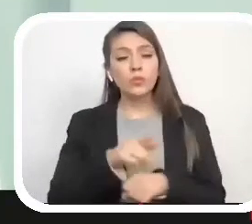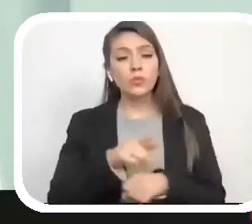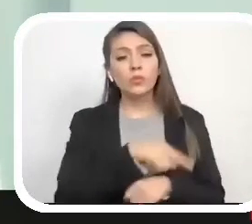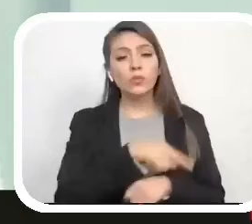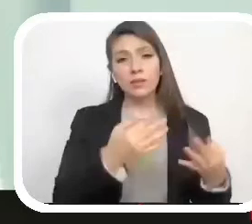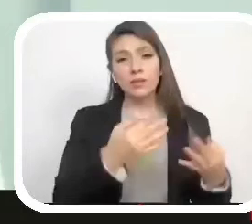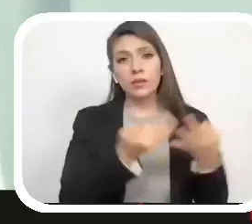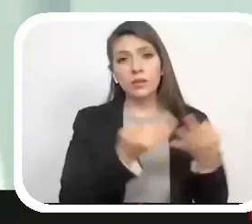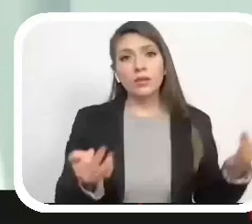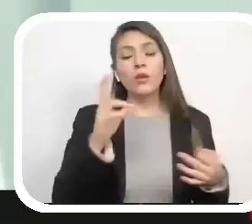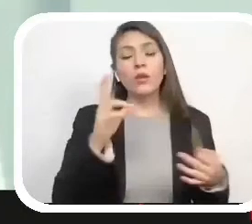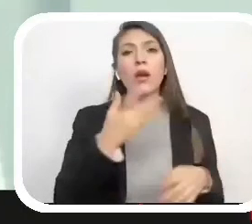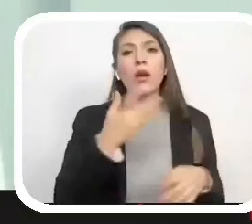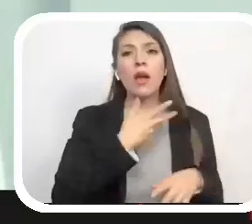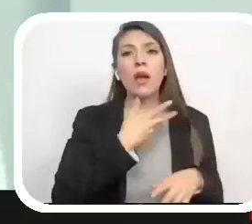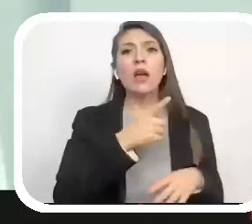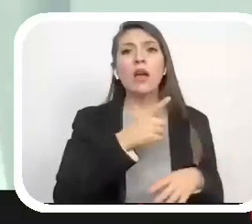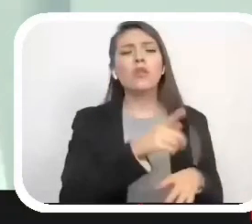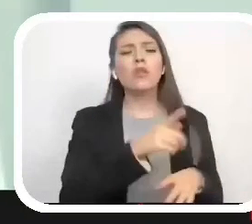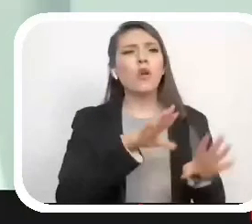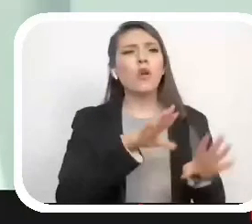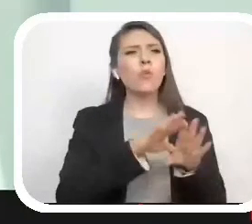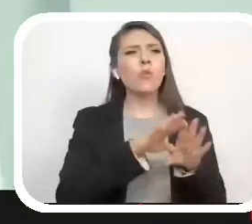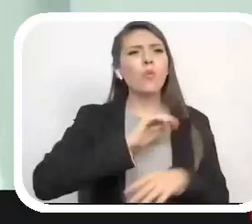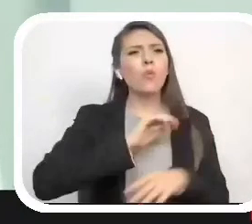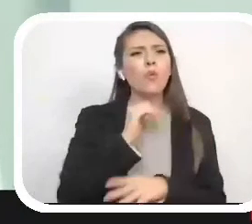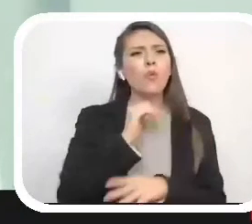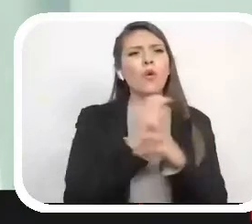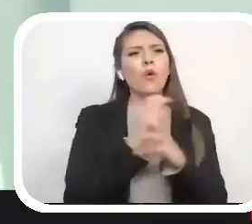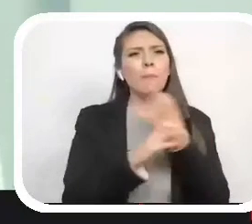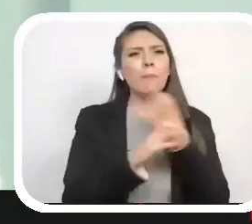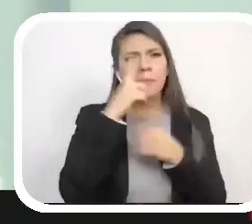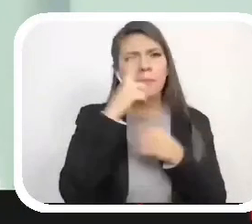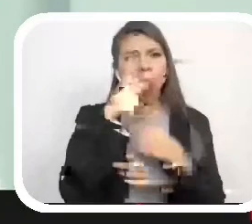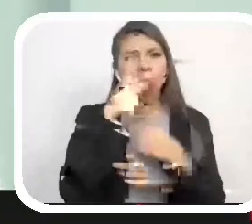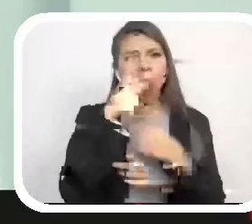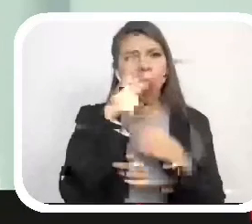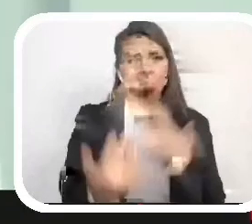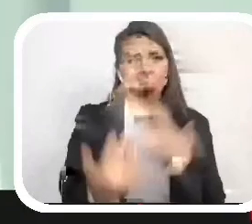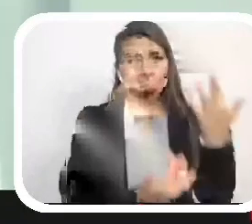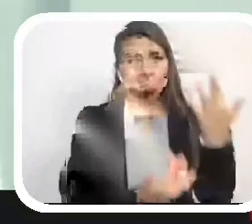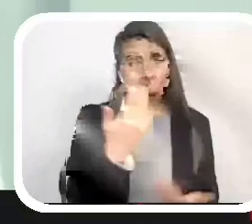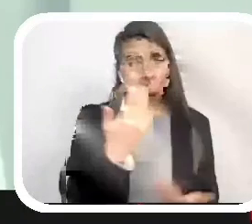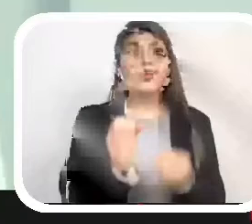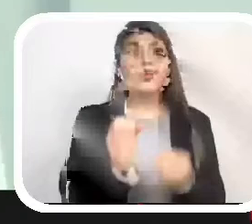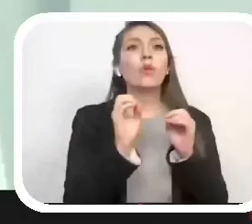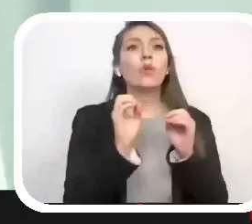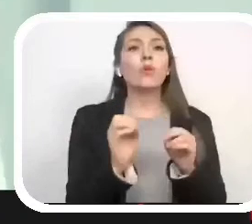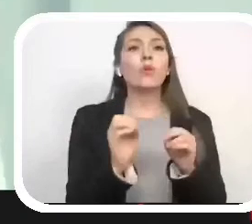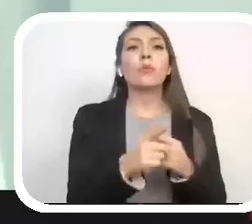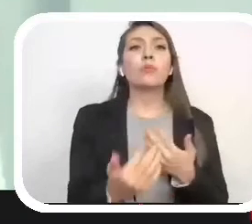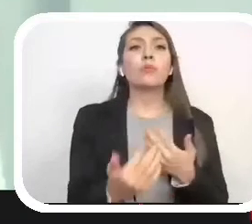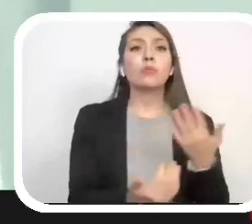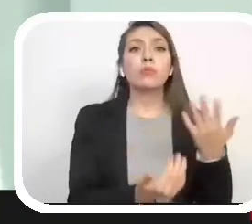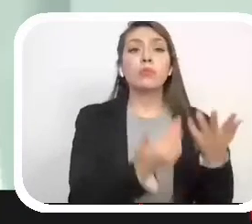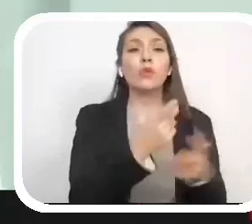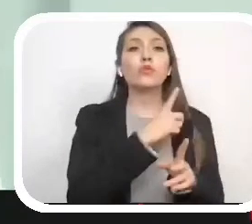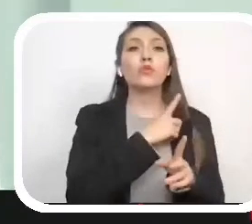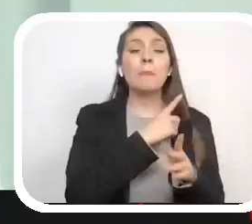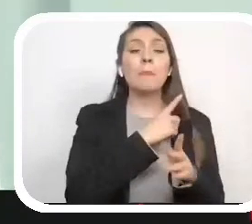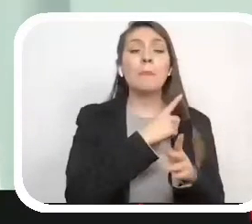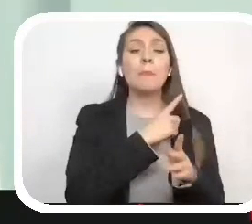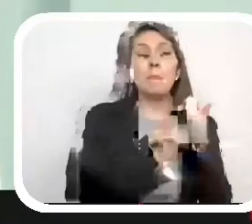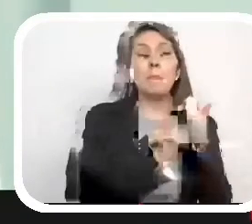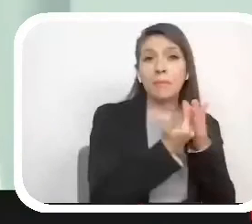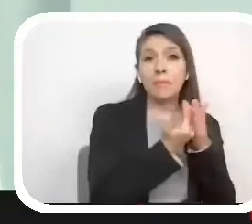pudieran servir como combustibles, realizar las quemas a primeras horas del día y solo cuando no haya viento